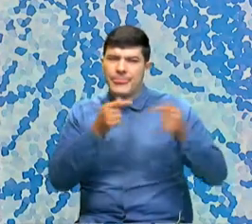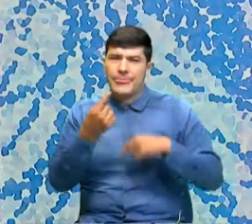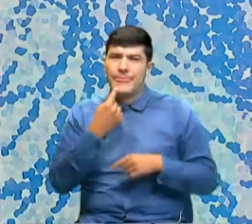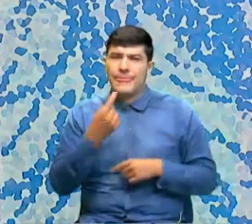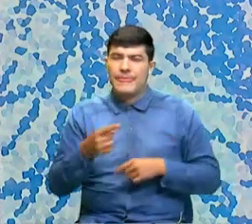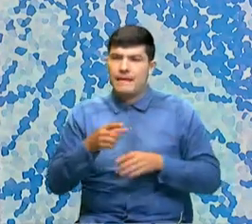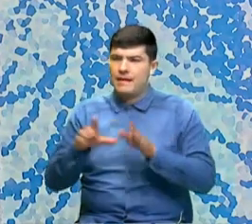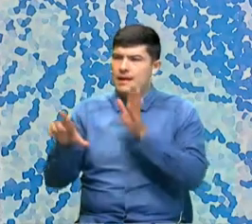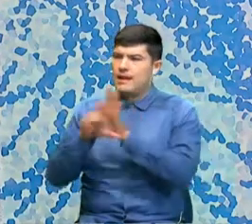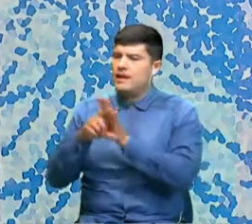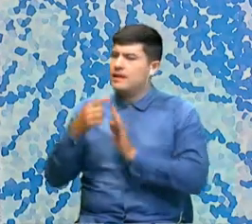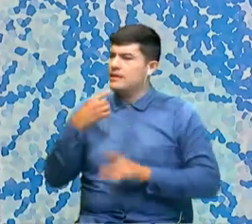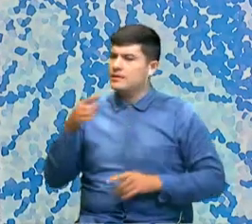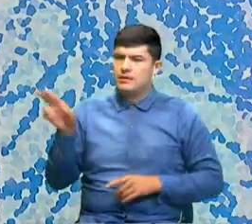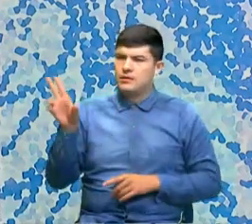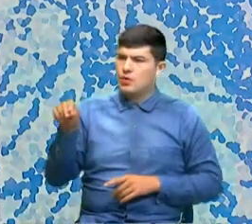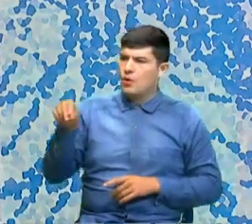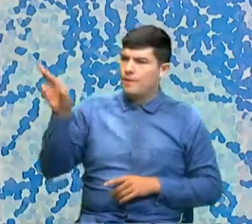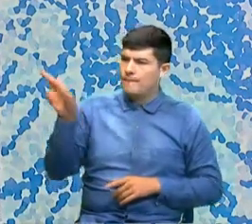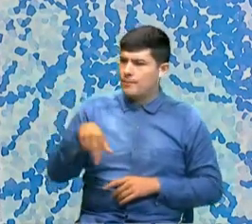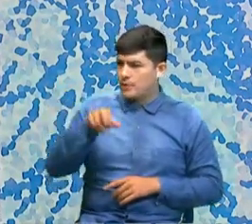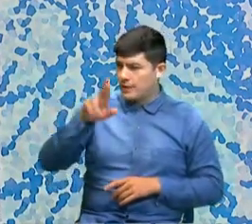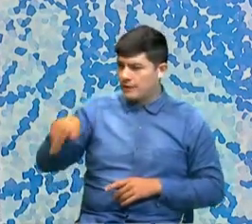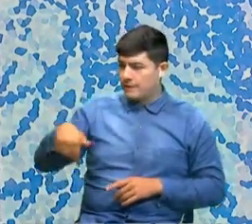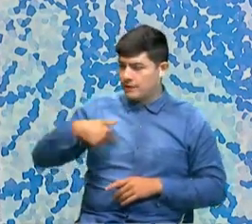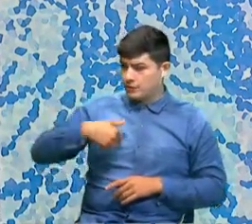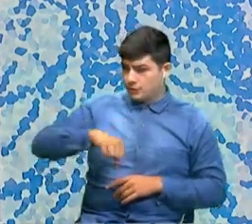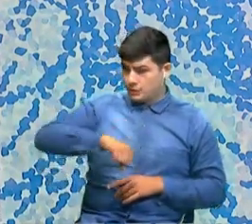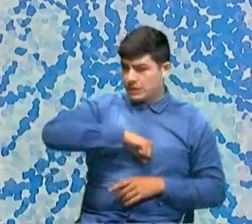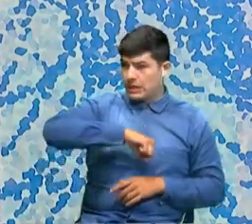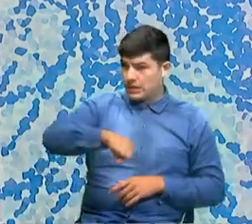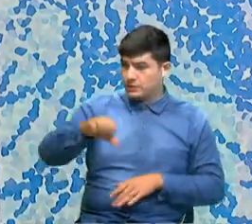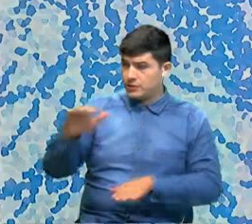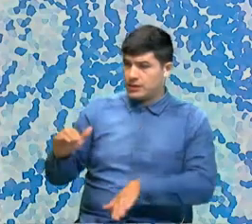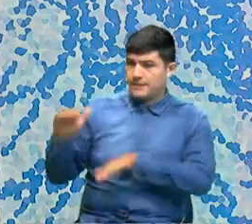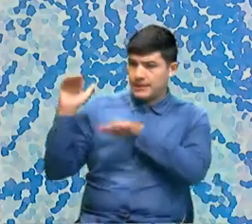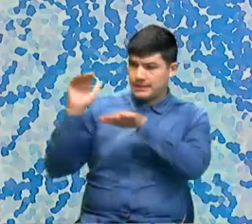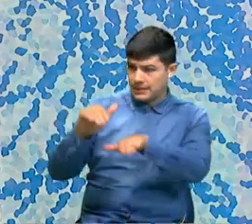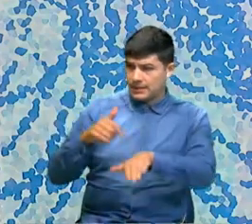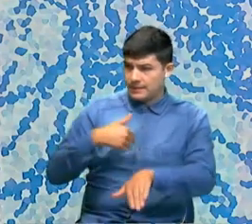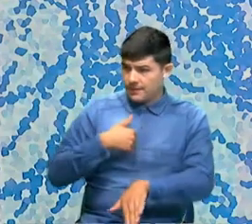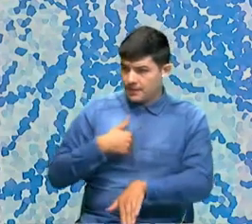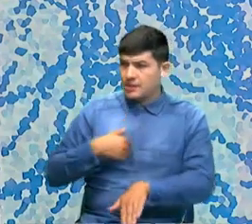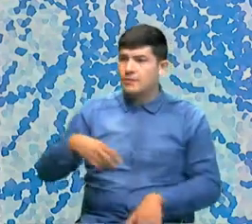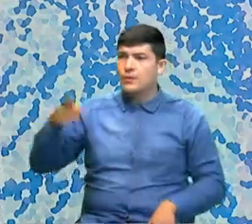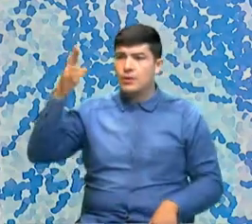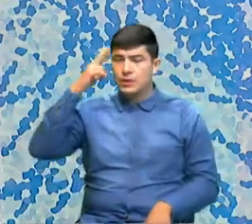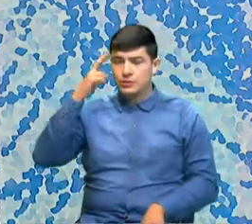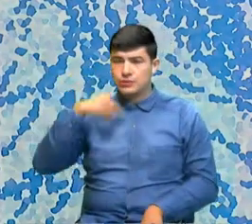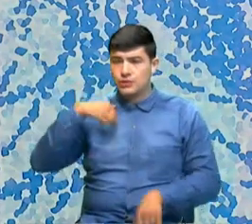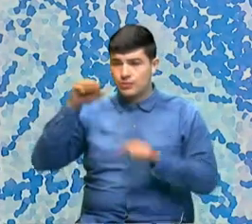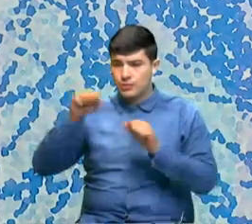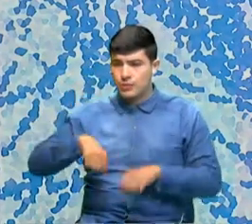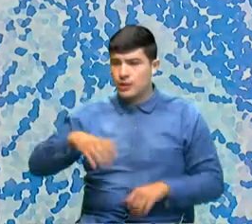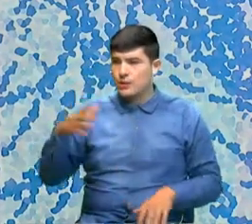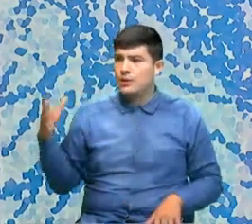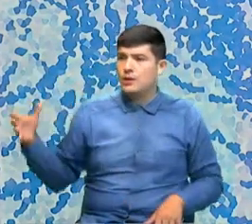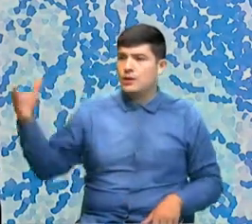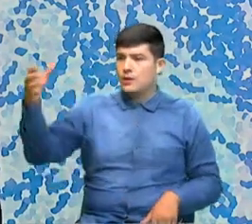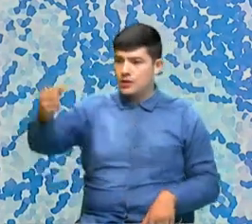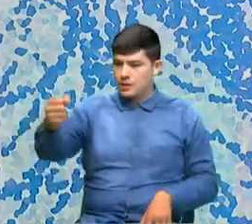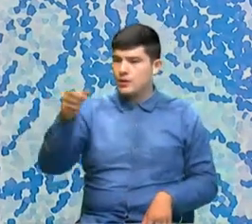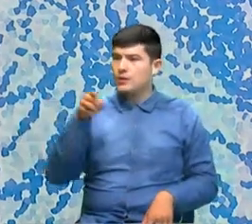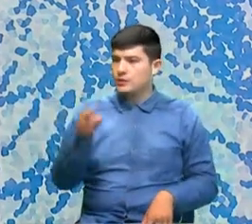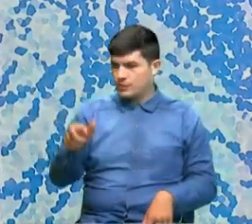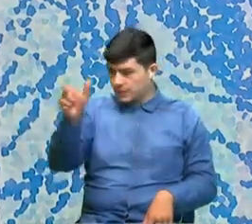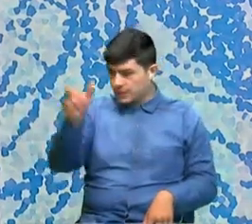si la ley no prohíbe... pues yo tengo derecho a que me representen y por eso yo puedo nombrar una persona. Sobre eso